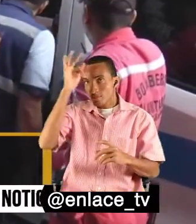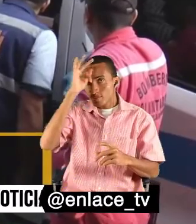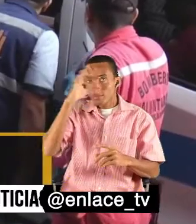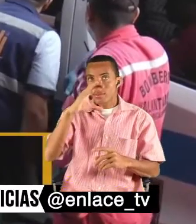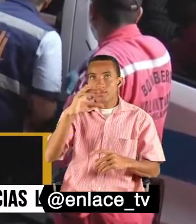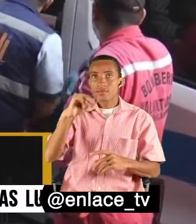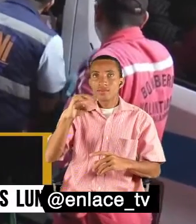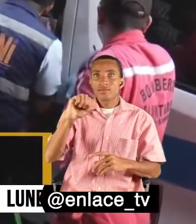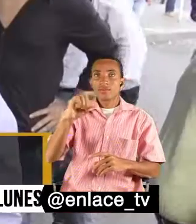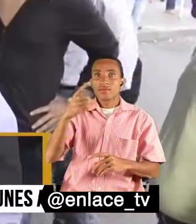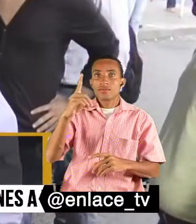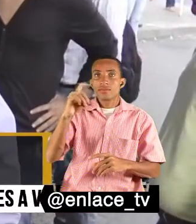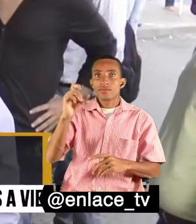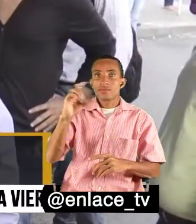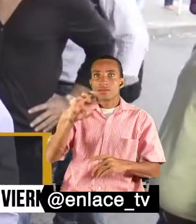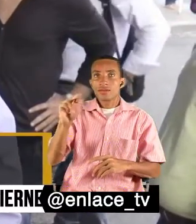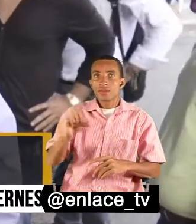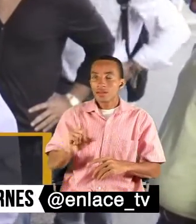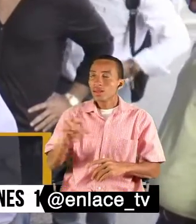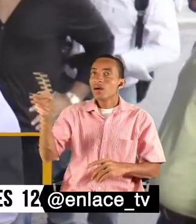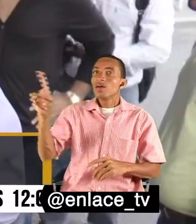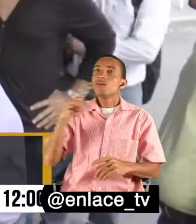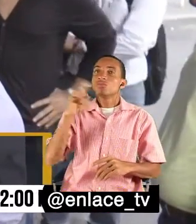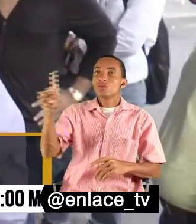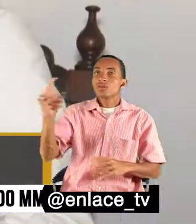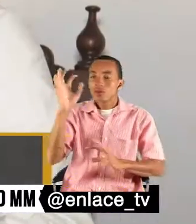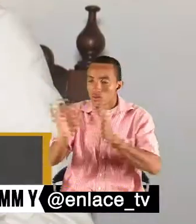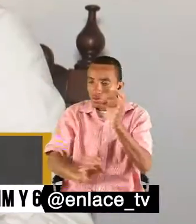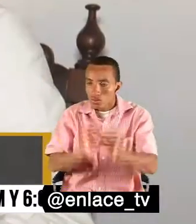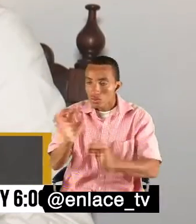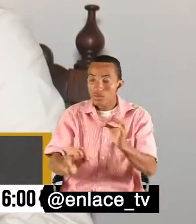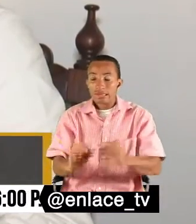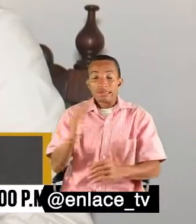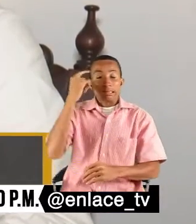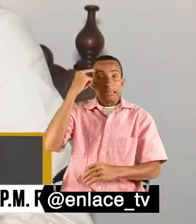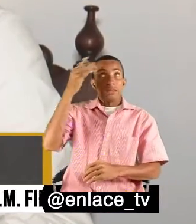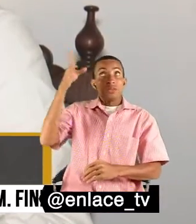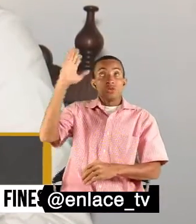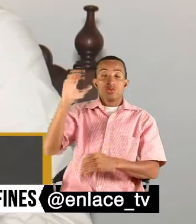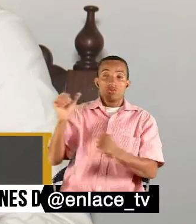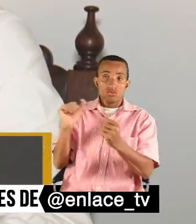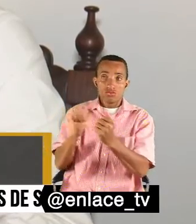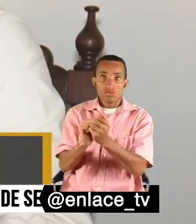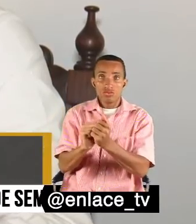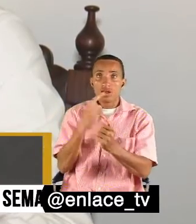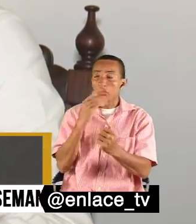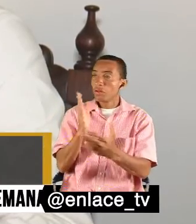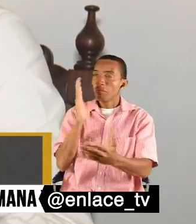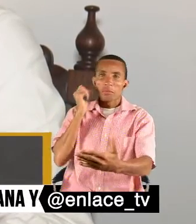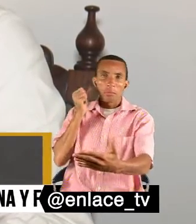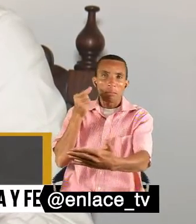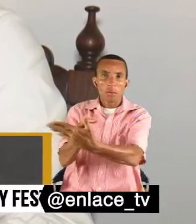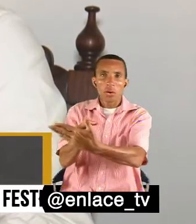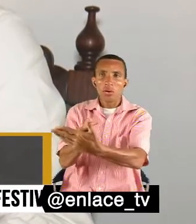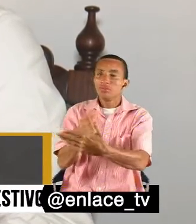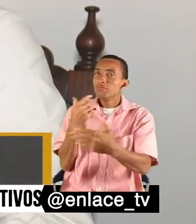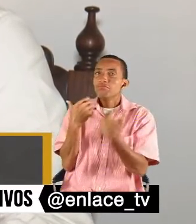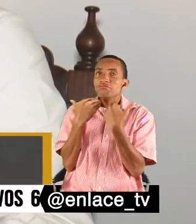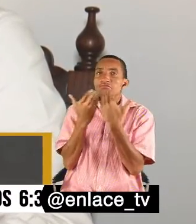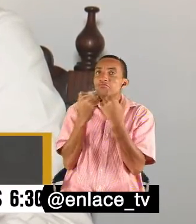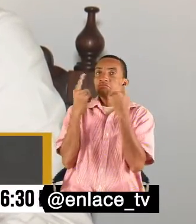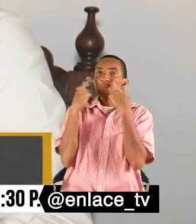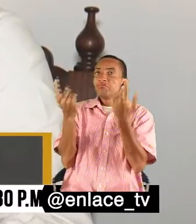de su salud en Bucaramanga. Yo pienso que Dios está con Carlos Andrés porque mire que sucede el accidente, yo no, la verdad no sé cómo fue ni